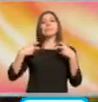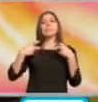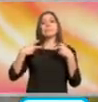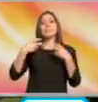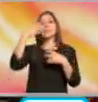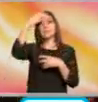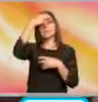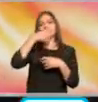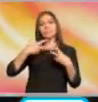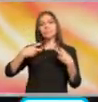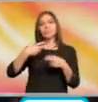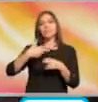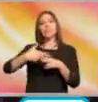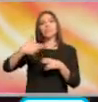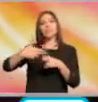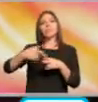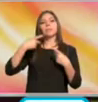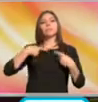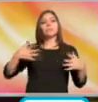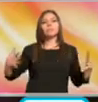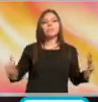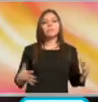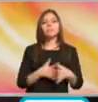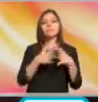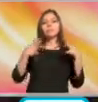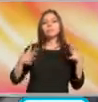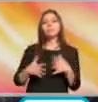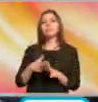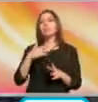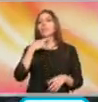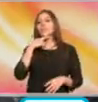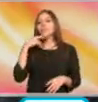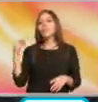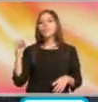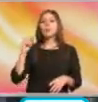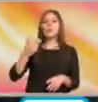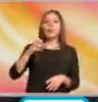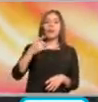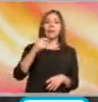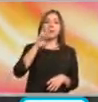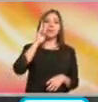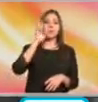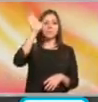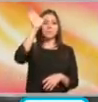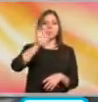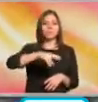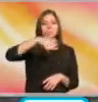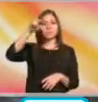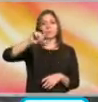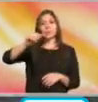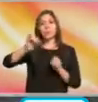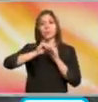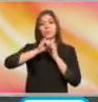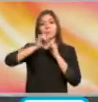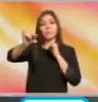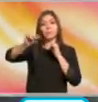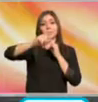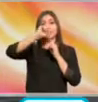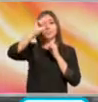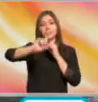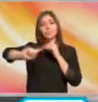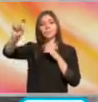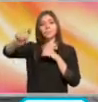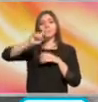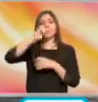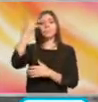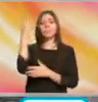que griegos o romanos aquí se representan. Y hacia el fondo, si usted ve, hasta el fondo hay otro graffiti en medio de